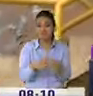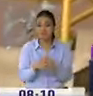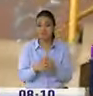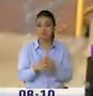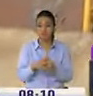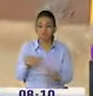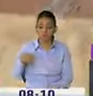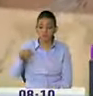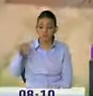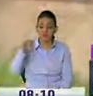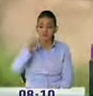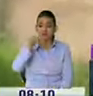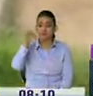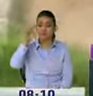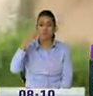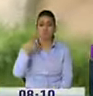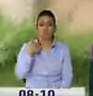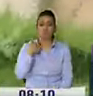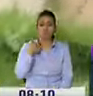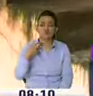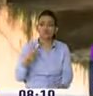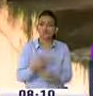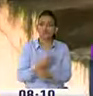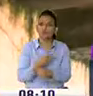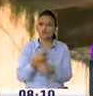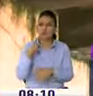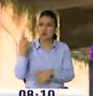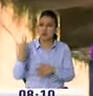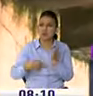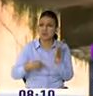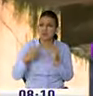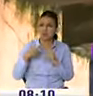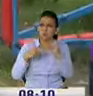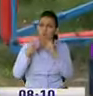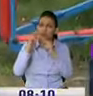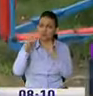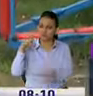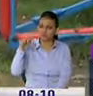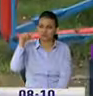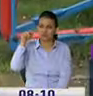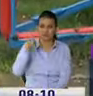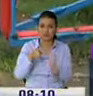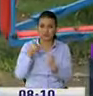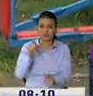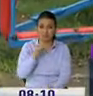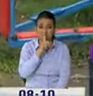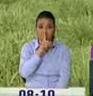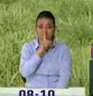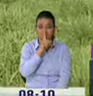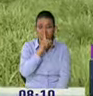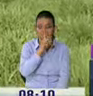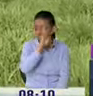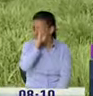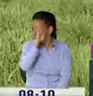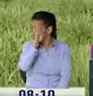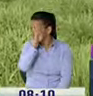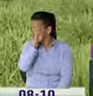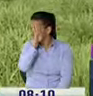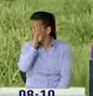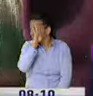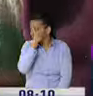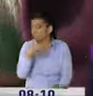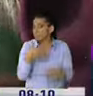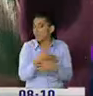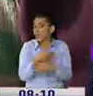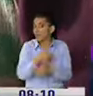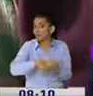construcción de estas gradas es ahora un foco de inseguridad. Algunos vecinos incluso prefieren no revelar su identidad por miedo a